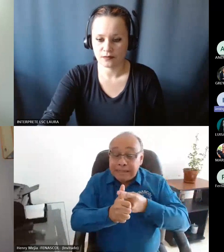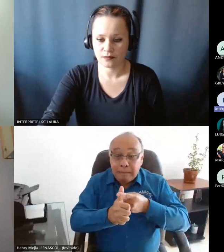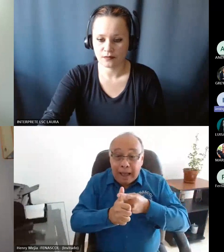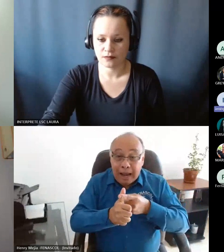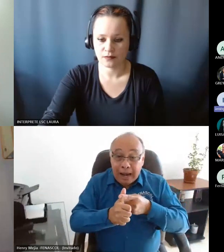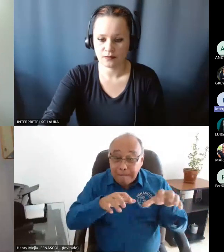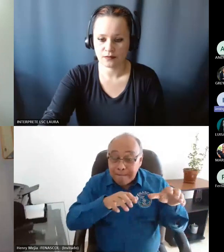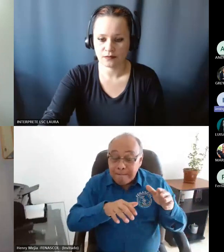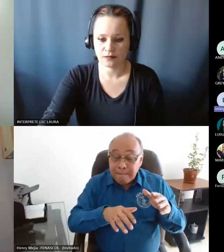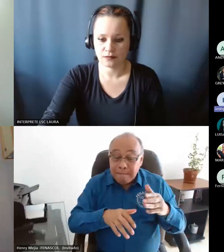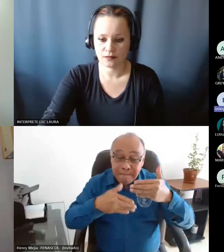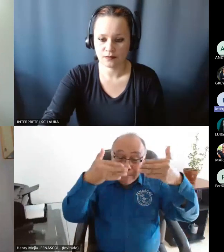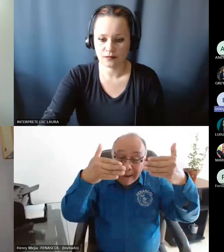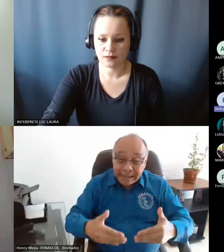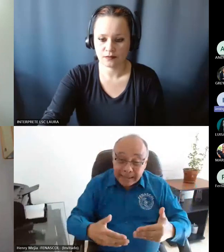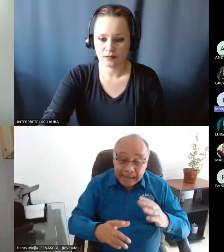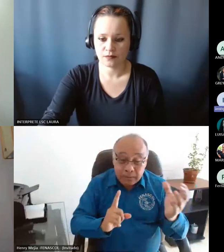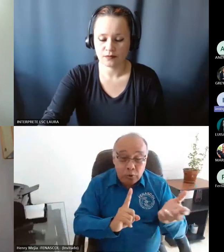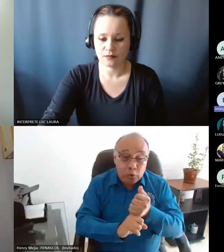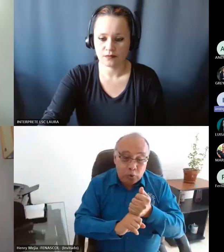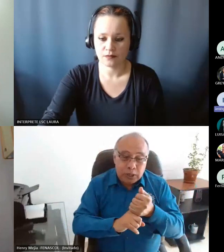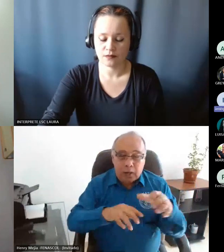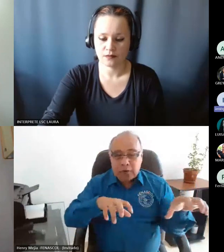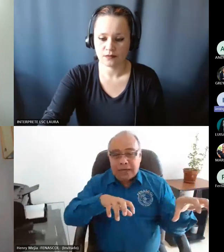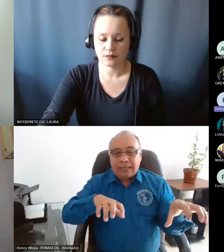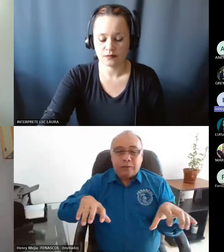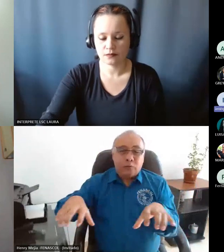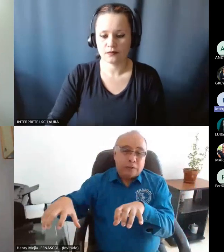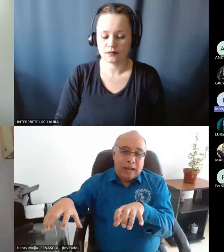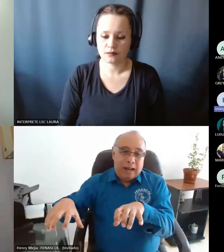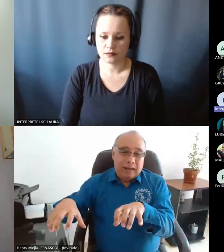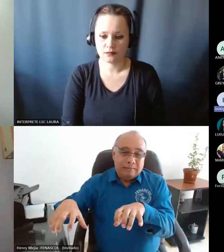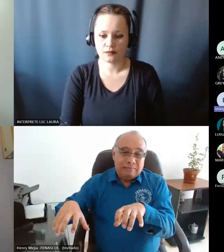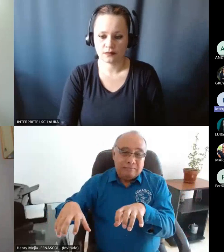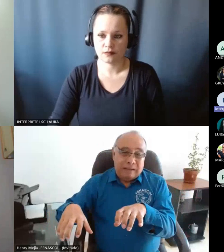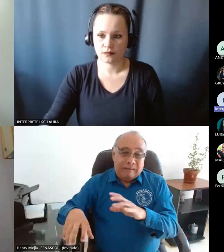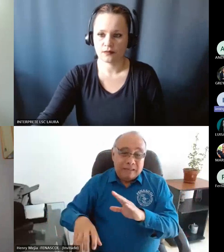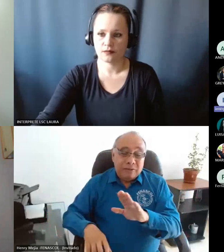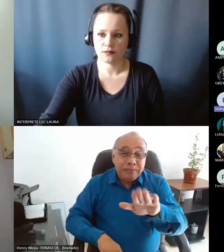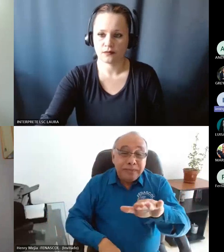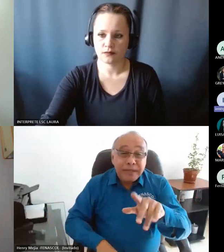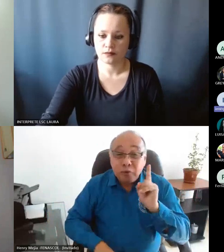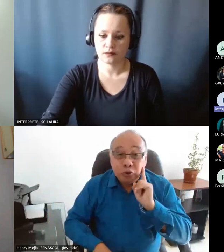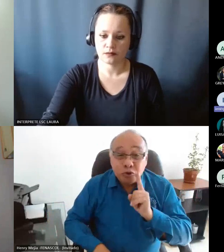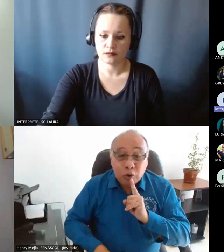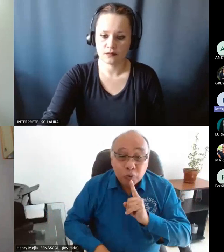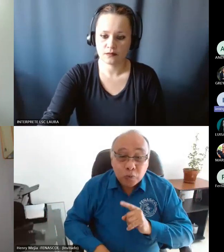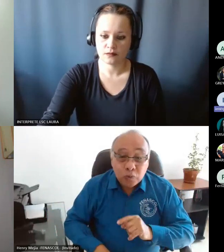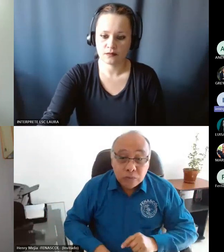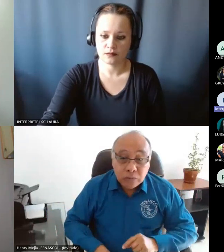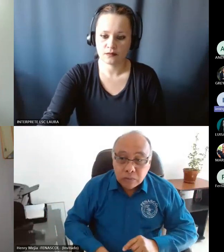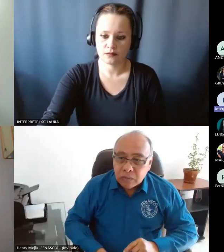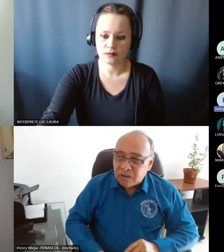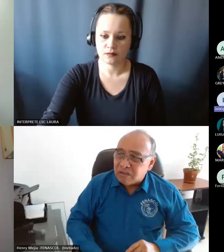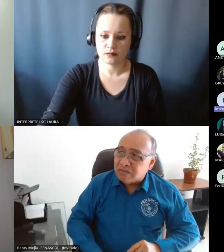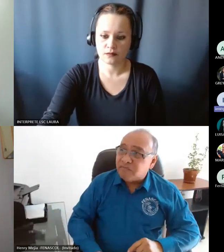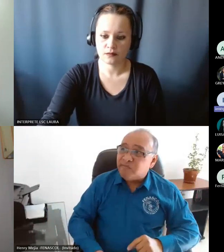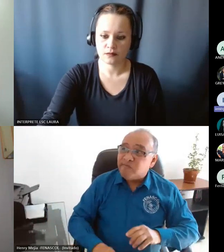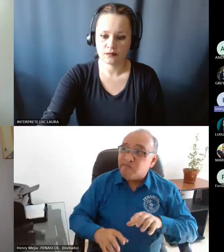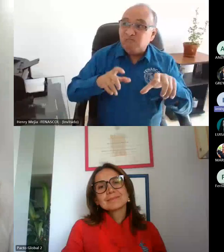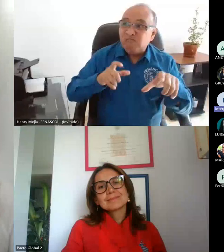nosotros eh lo la principal eh Barrera que que descubrimos en nuestro entorno es como lo